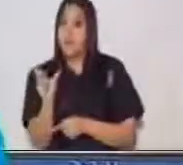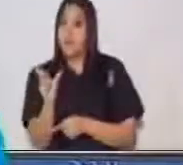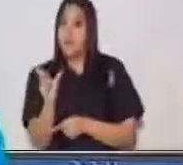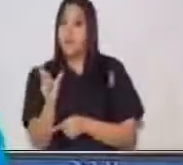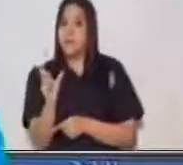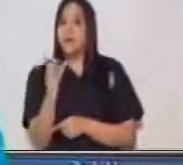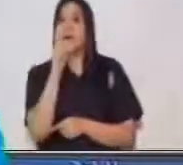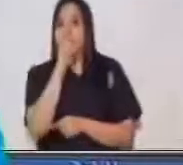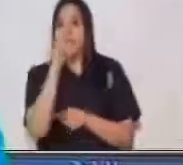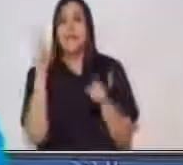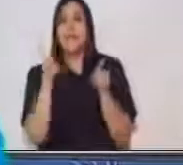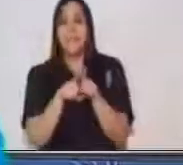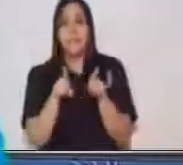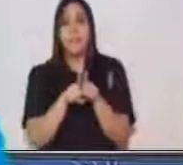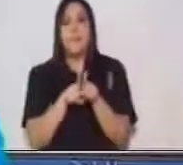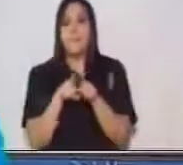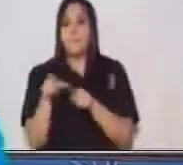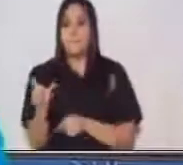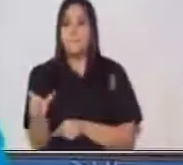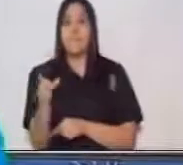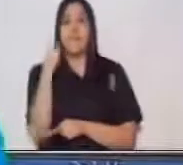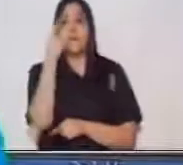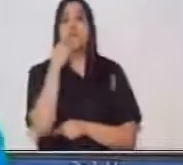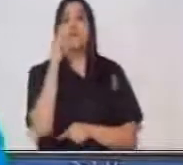también es un sustantivo